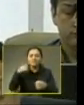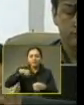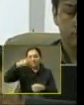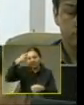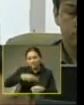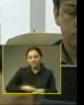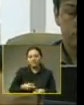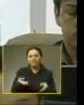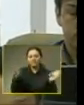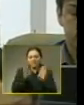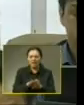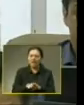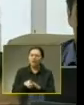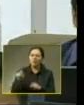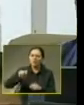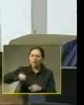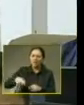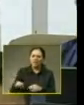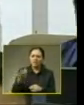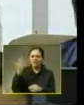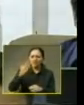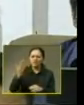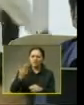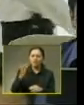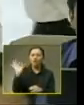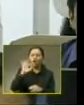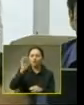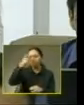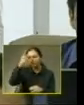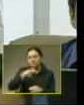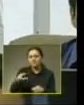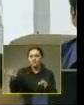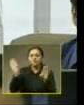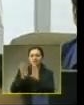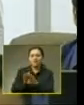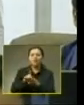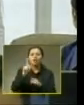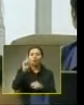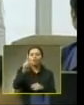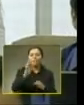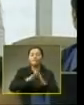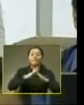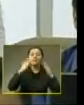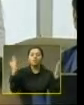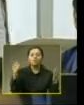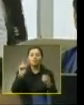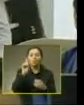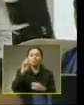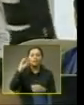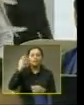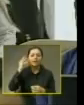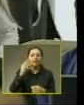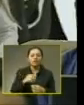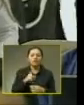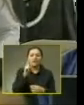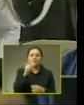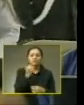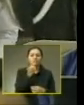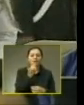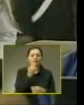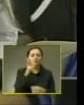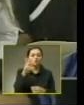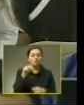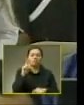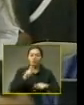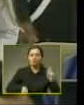un canal de televisión o se decida cerrar un periódico o una radio. Eso es algo que no lo